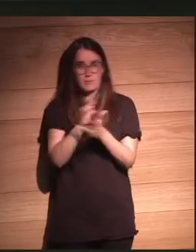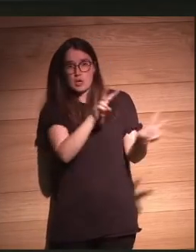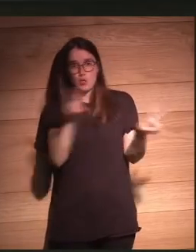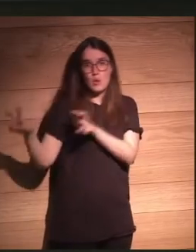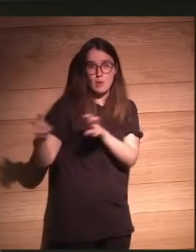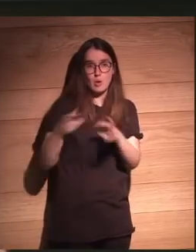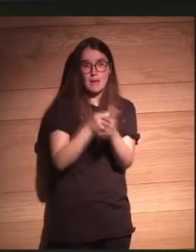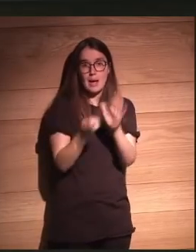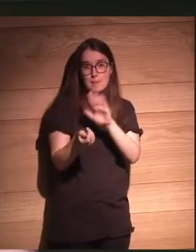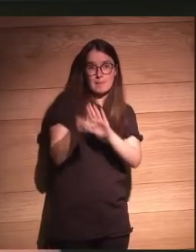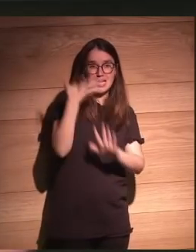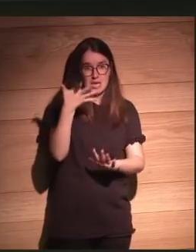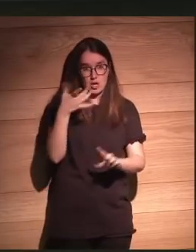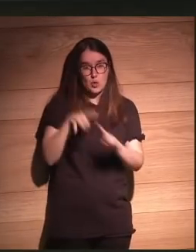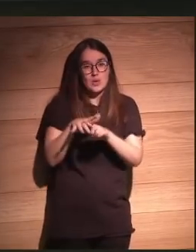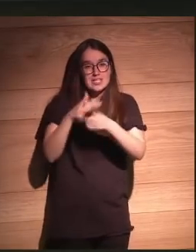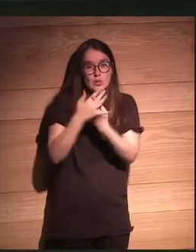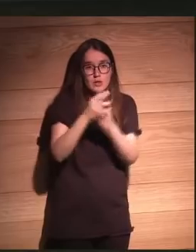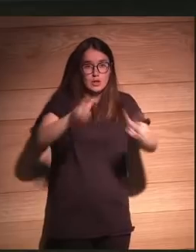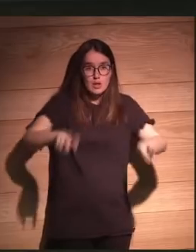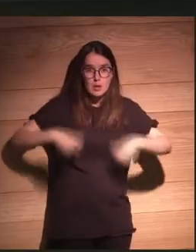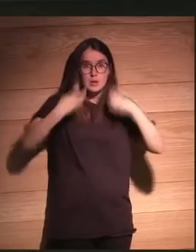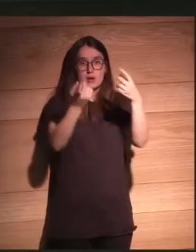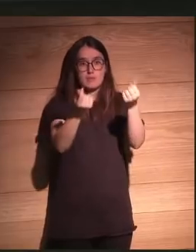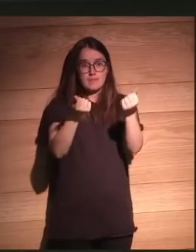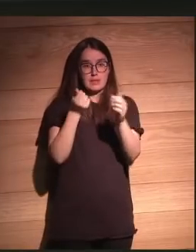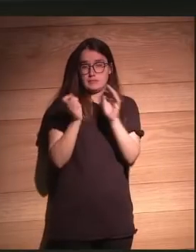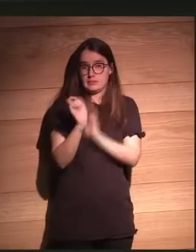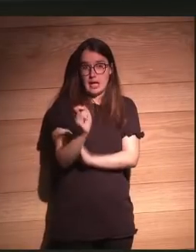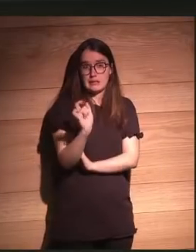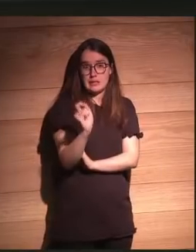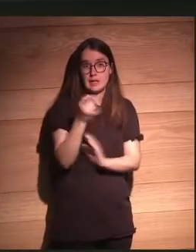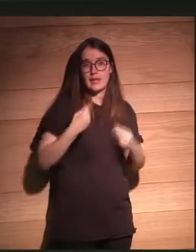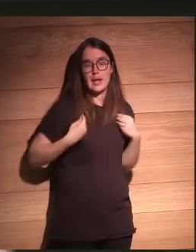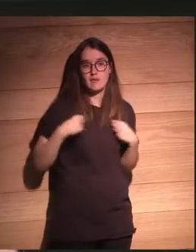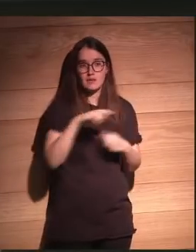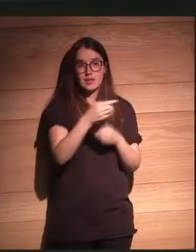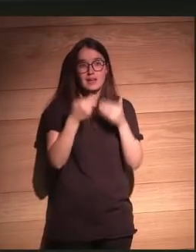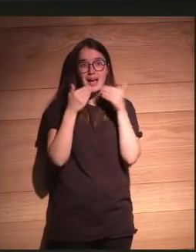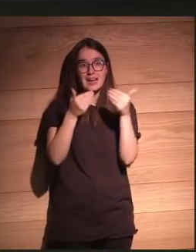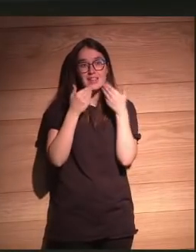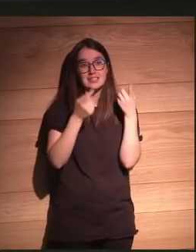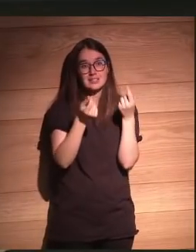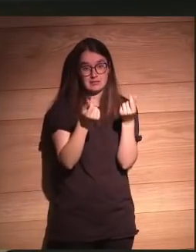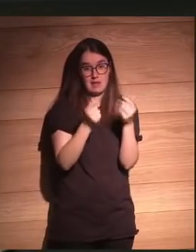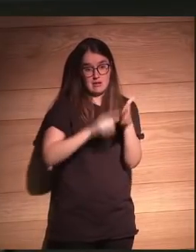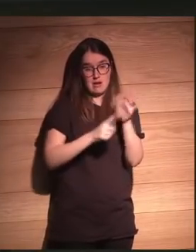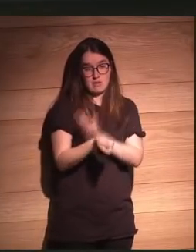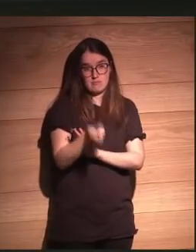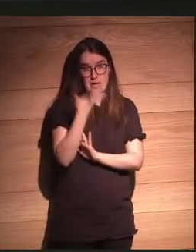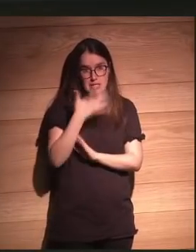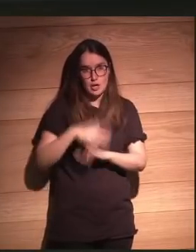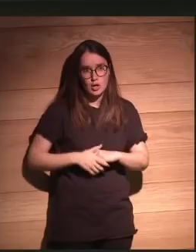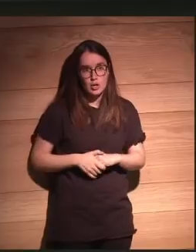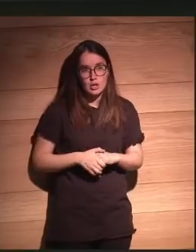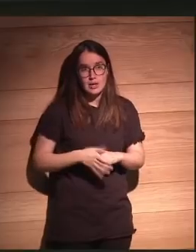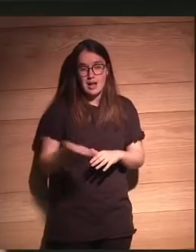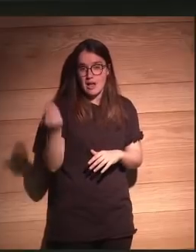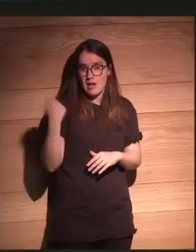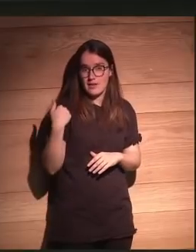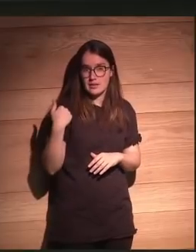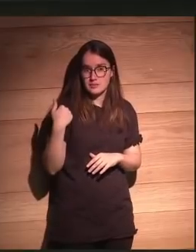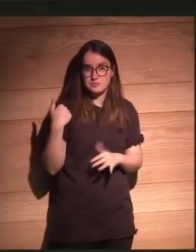inquilinos que paguen más, en un contexto de revalorización continua de la vivienda gracias a esta subida de los alquileres.